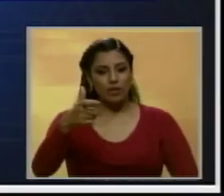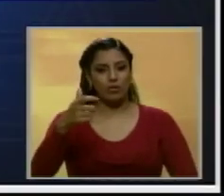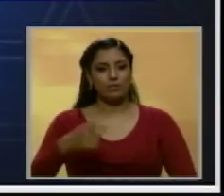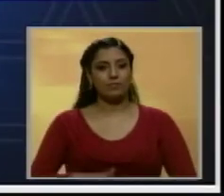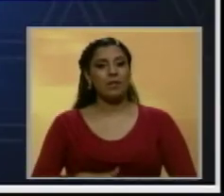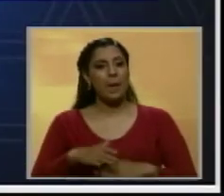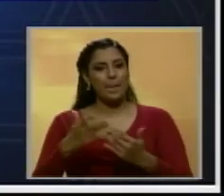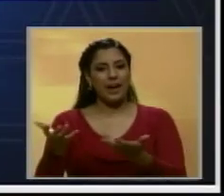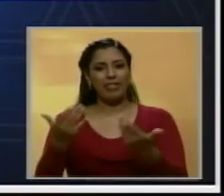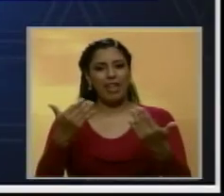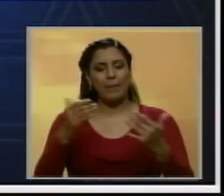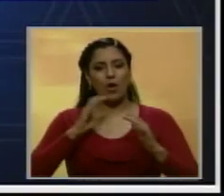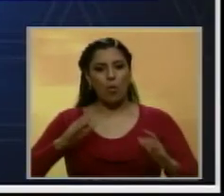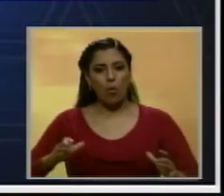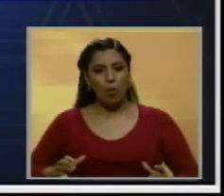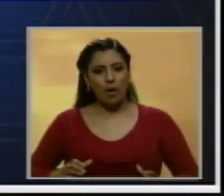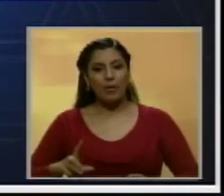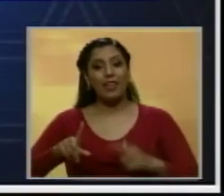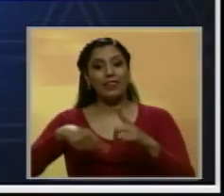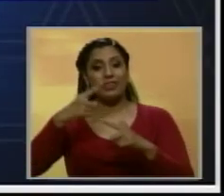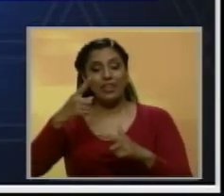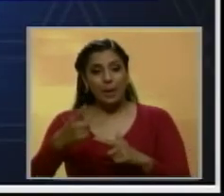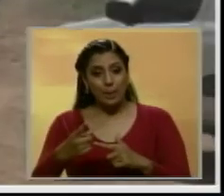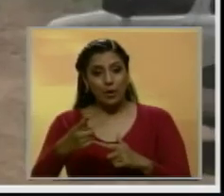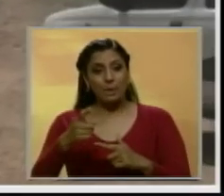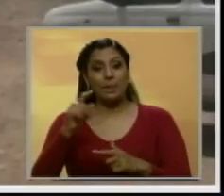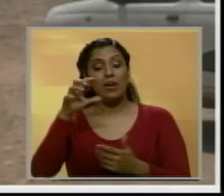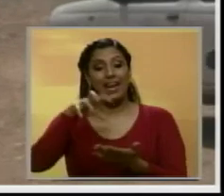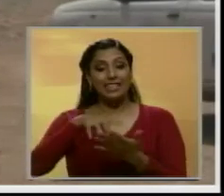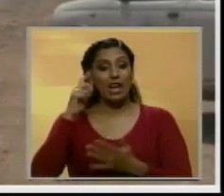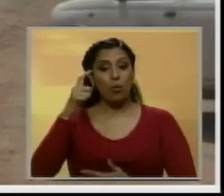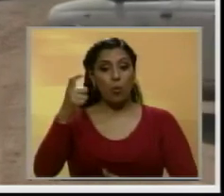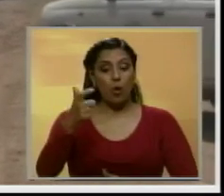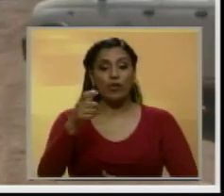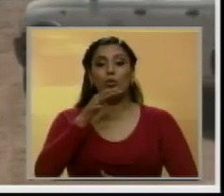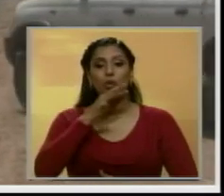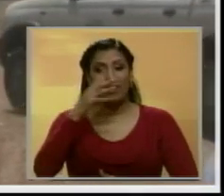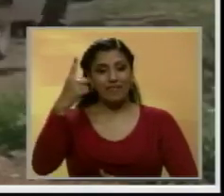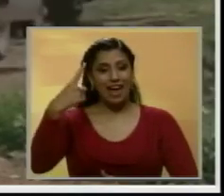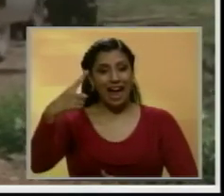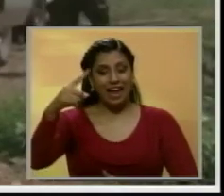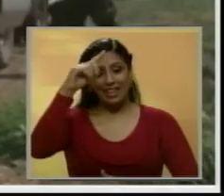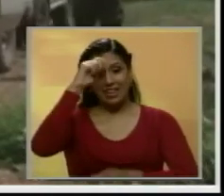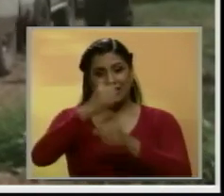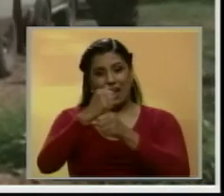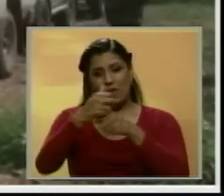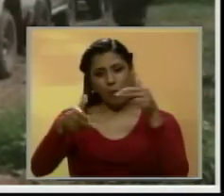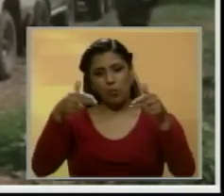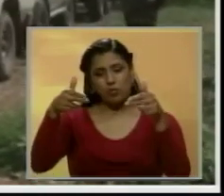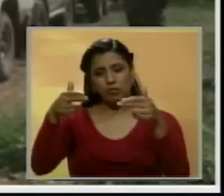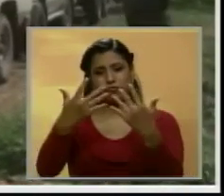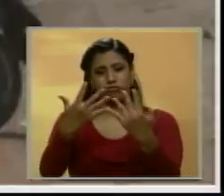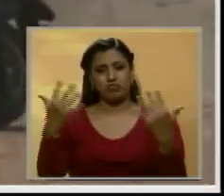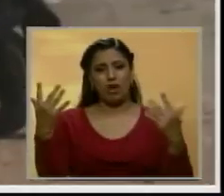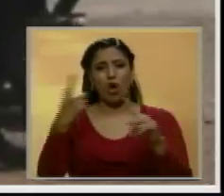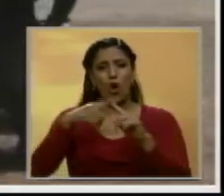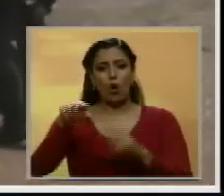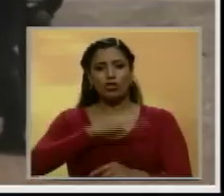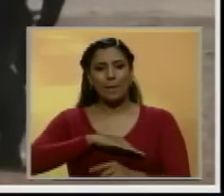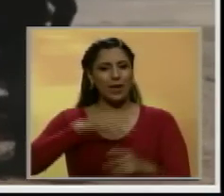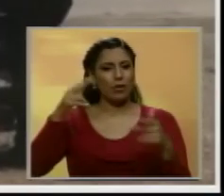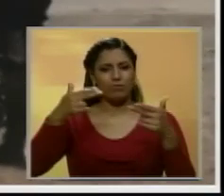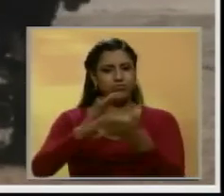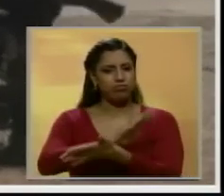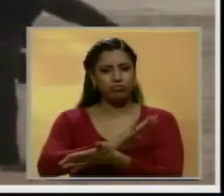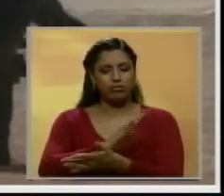Sombrero para rescatar el cuerpo y a su vez porque en el estado Guárico aún continúan las operaciones de cerco a los demás miembros de